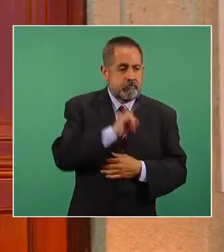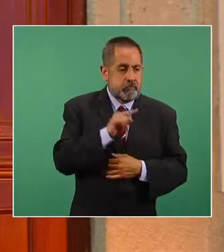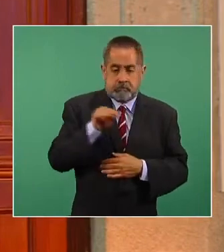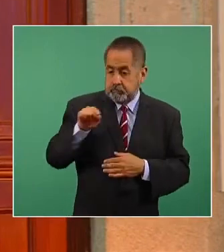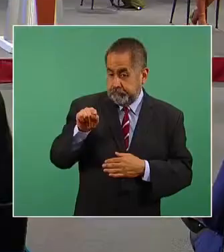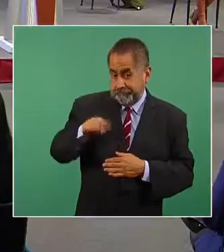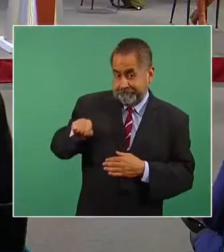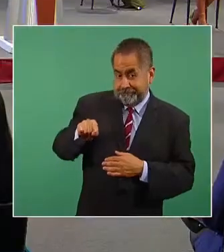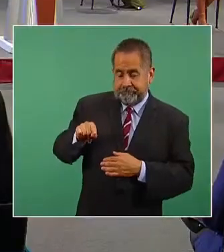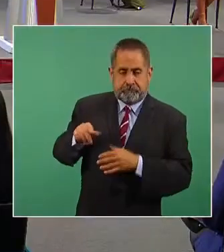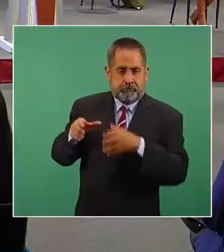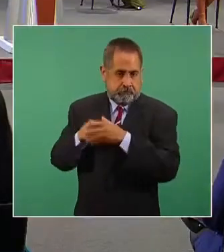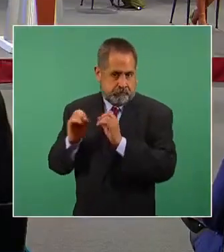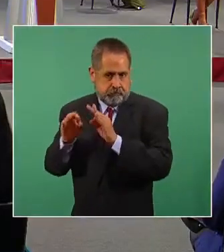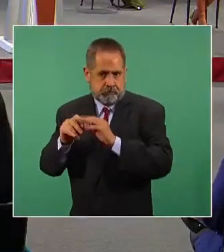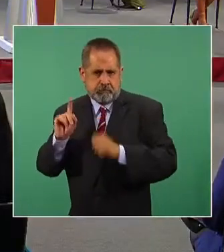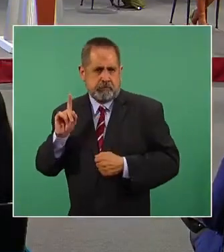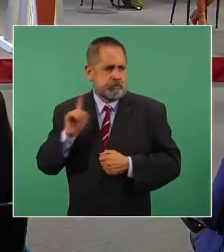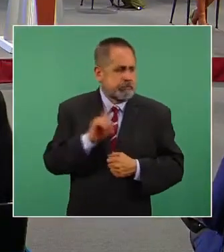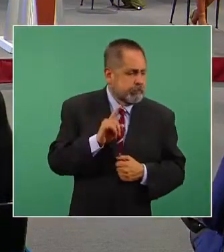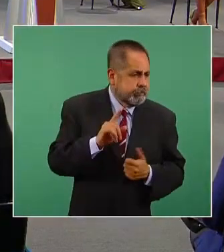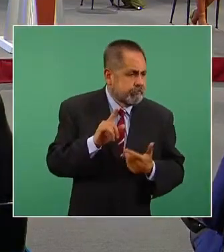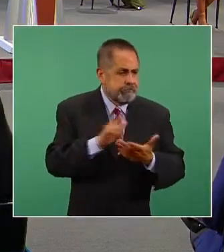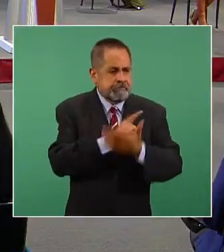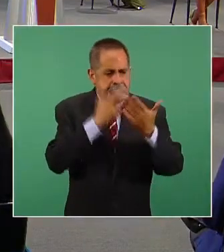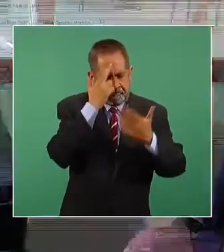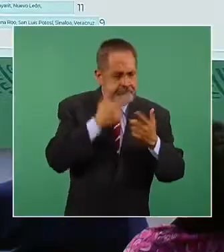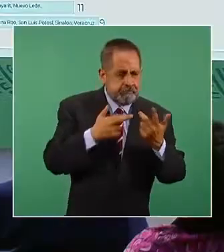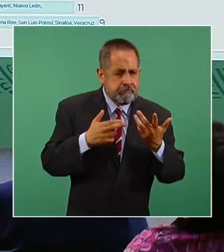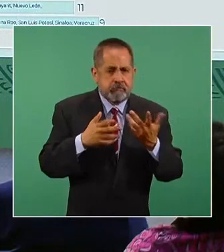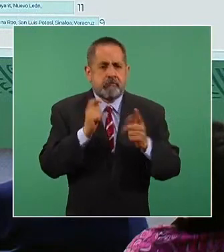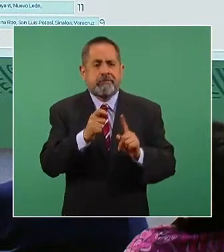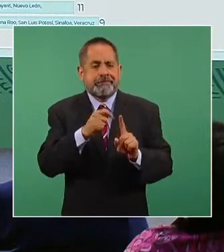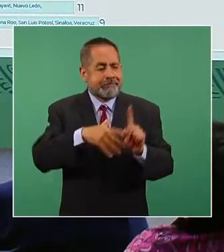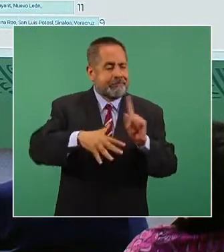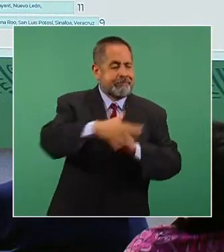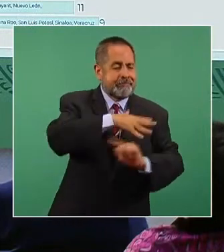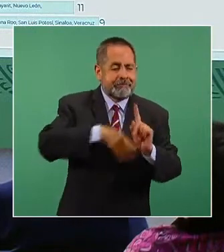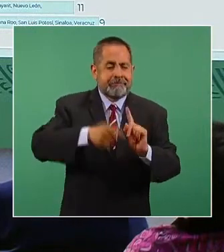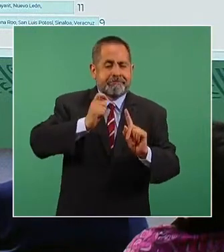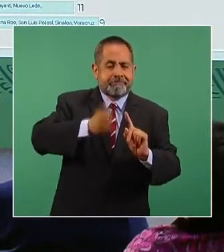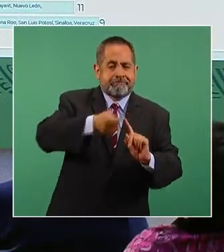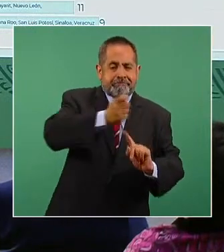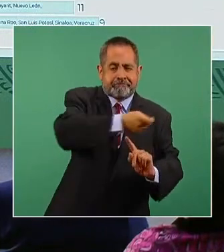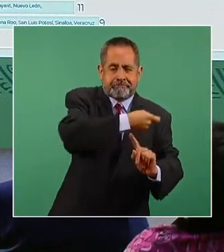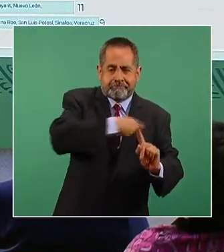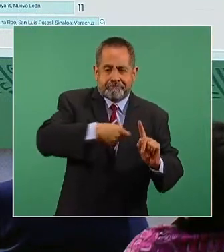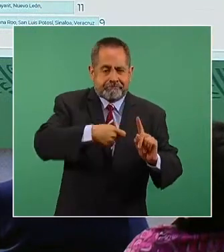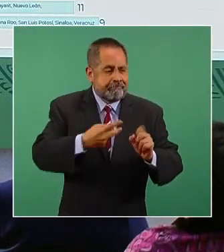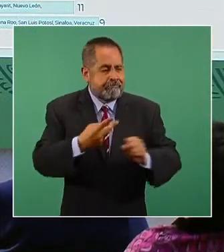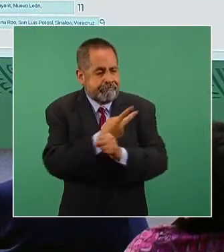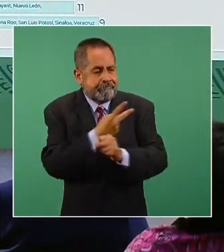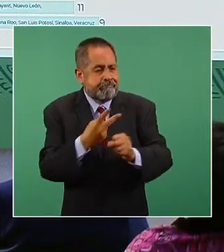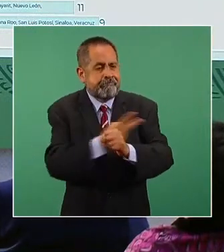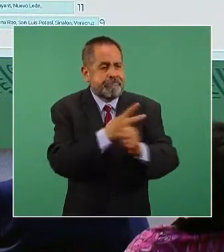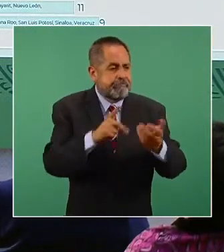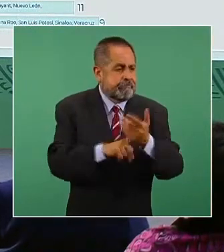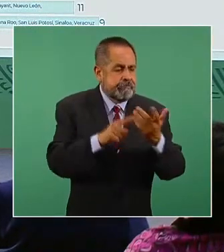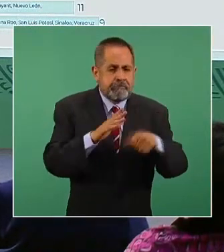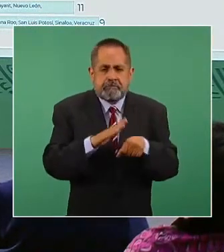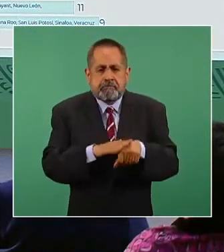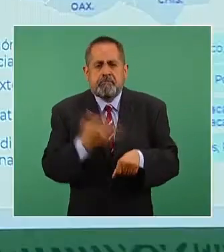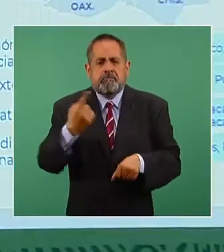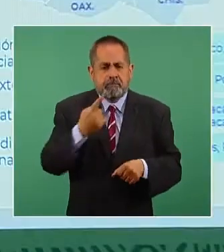te permite analizar no el delito en sí mismo, sino la circunstancia en la que se dio ese